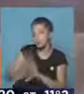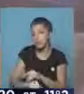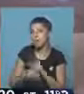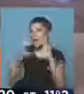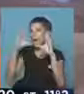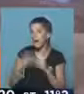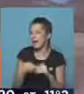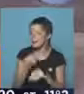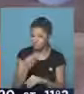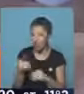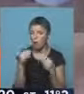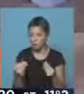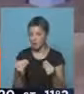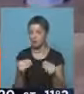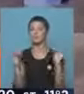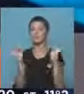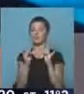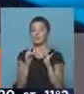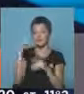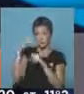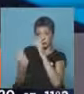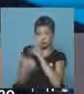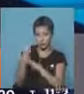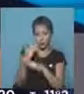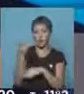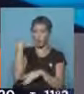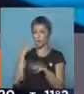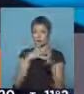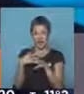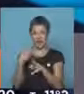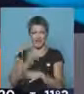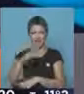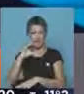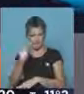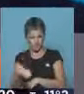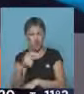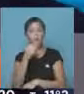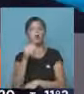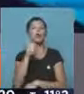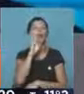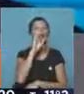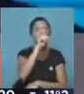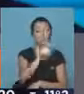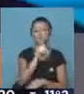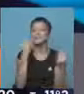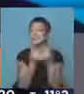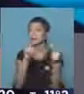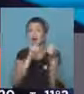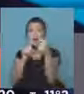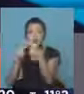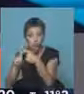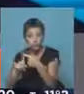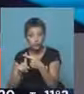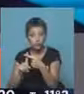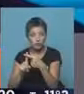Internet fue algo que se creó durante la Guerra Fría para que Estados Unidos no quedara desconectado, los centros de comando y control, como se dice, no